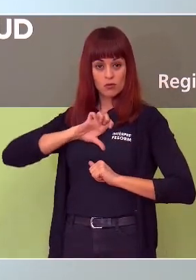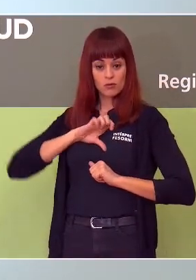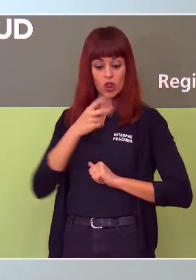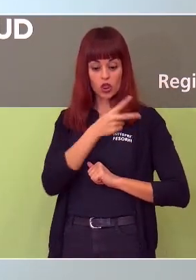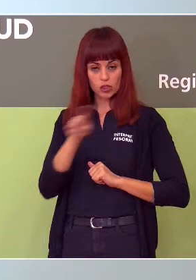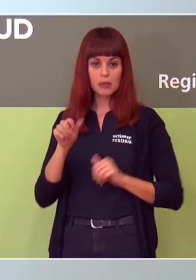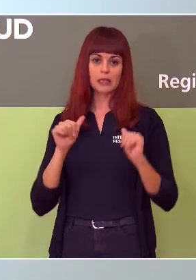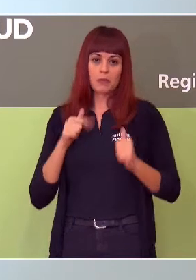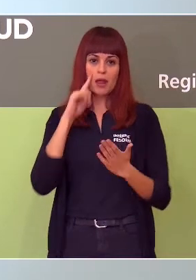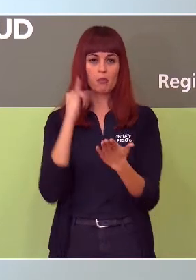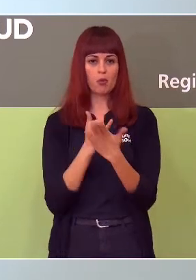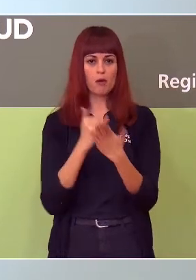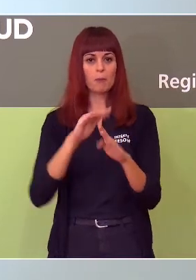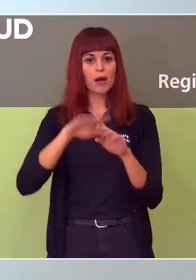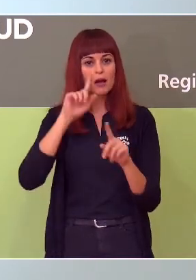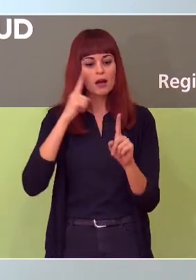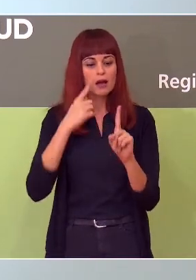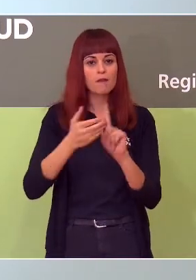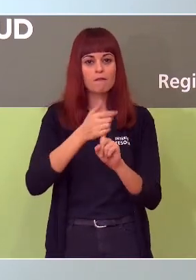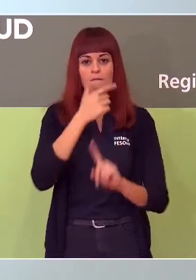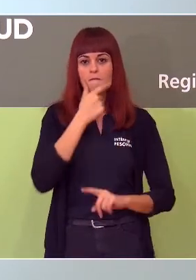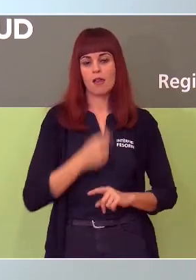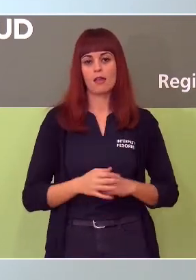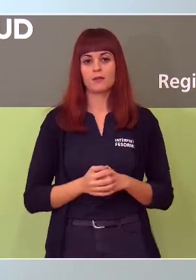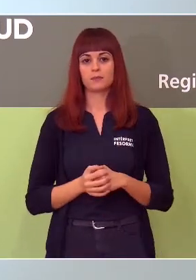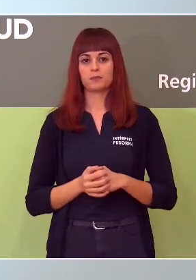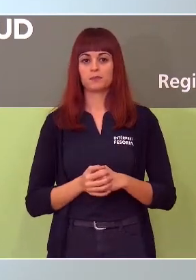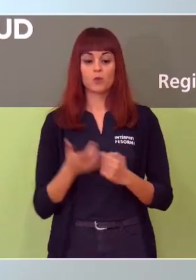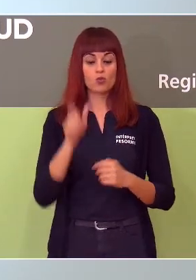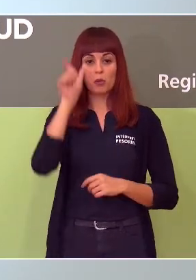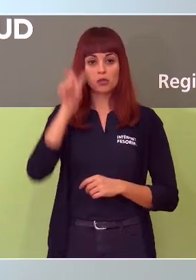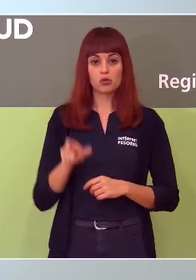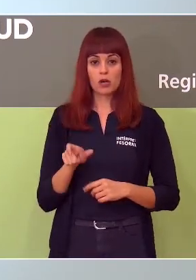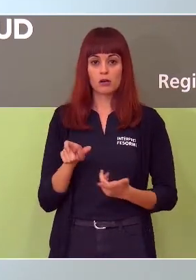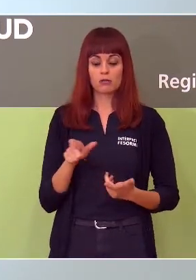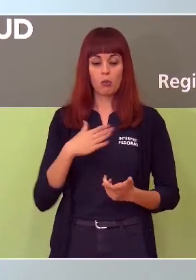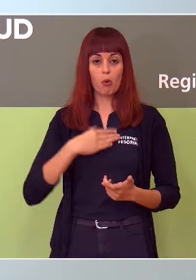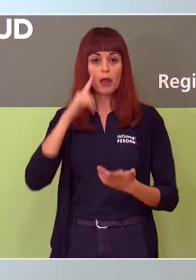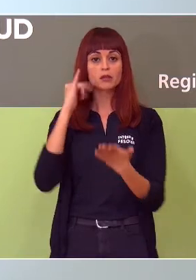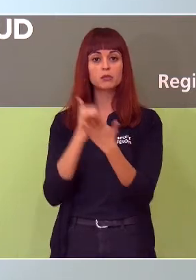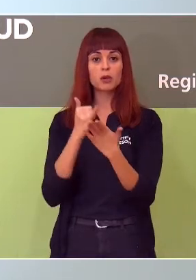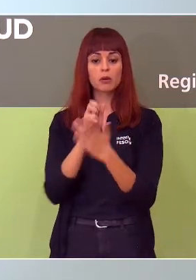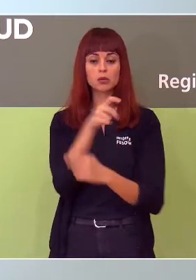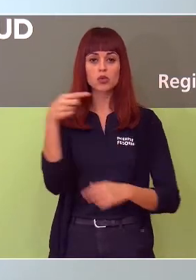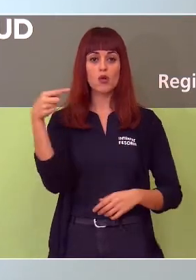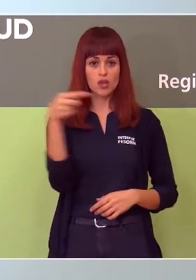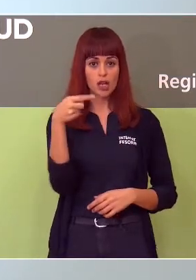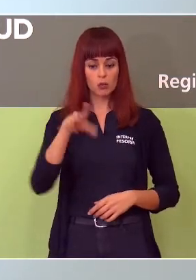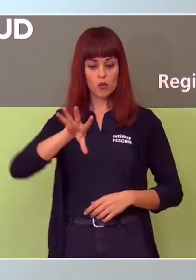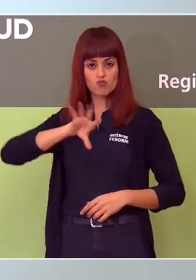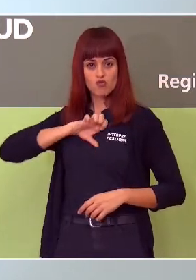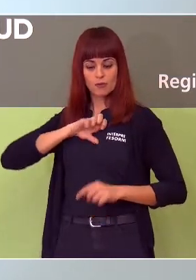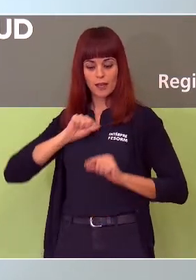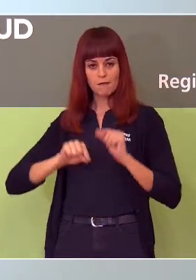y la mayor sensibilidad. Lo digo por poner las cosas en su sitio. Una persona puede tener el test negativo y tener la infección, que le